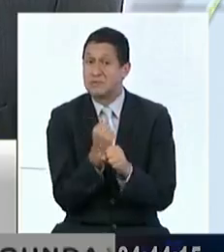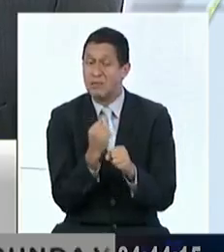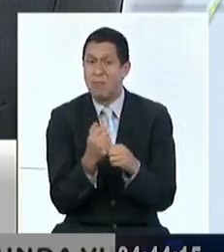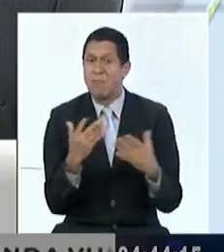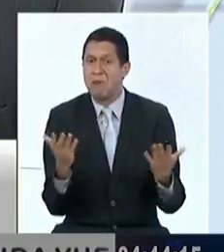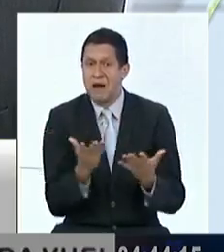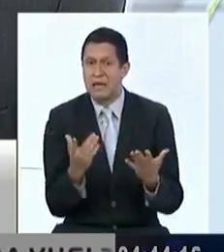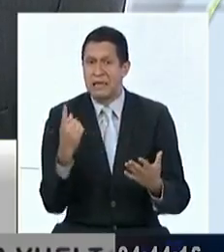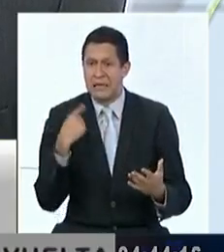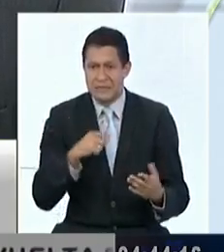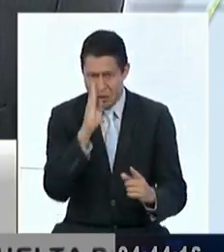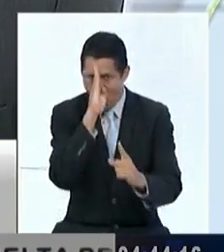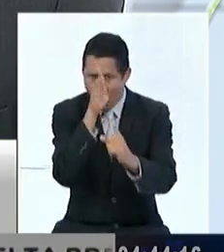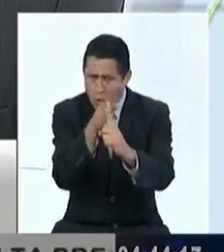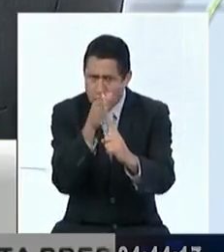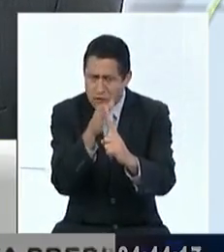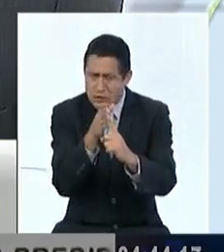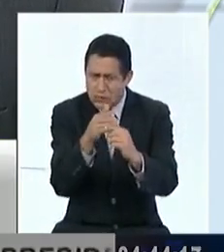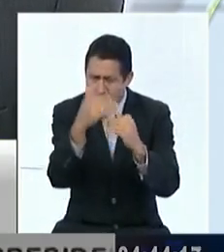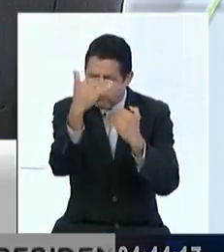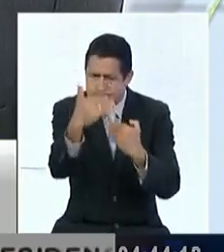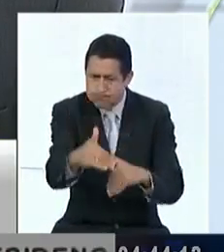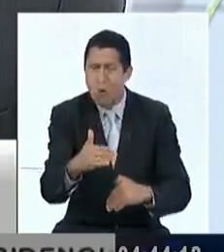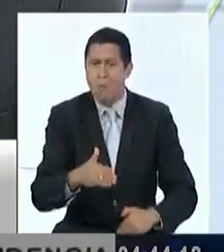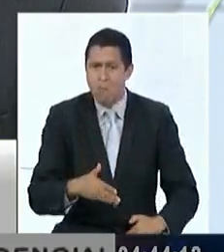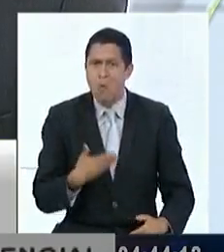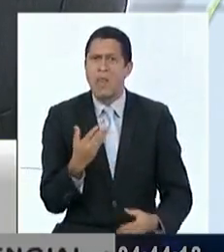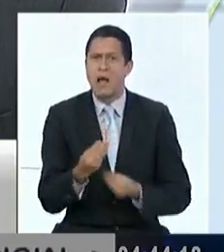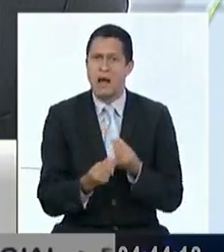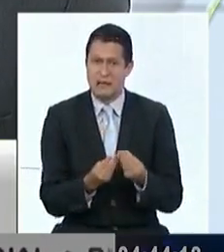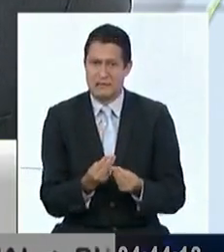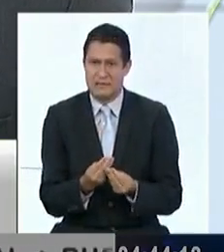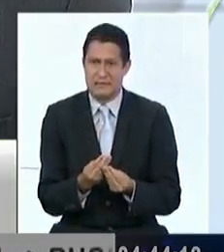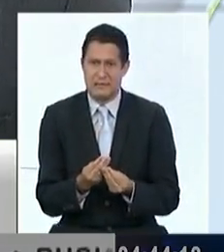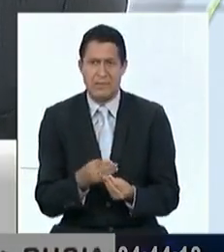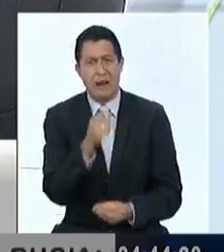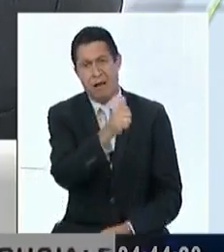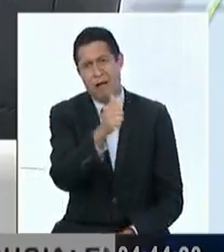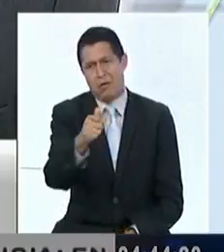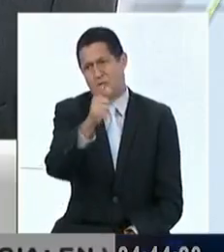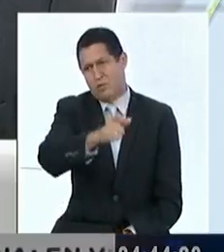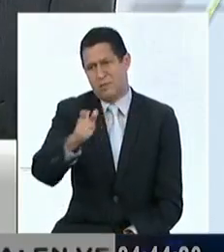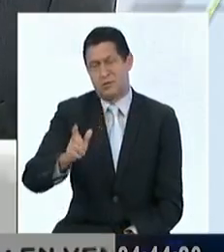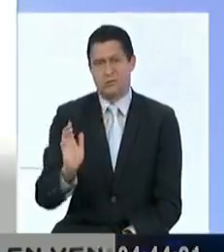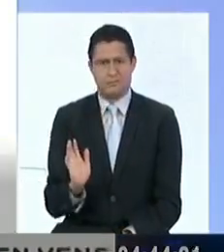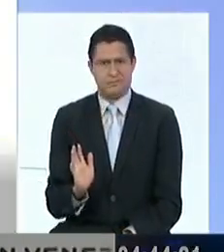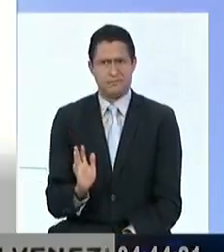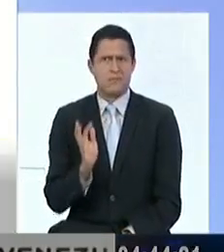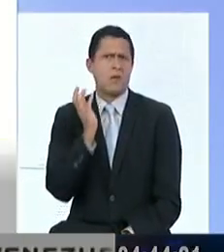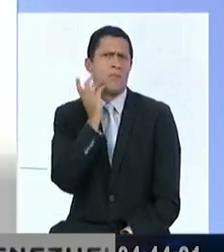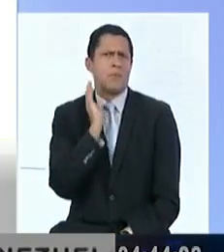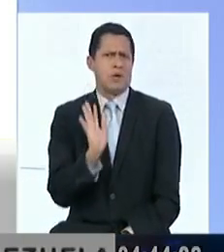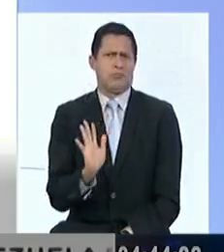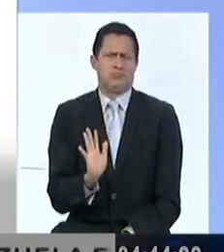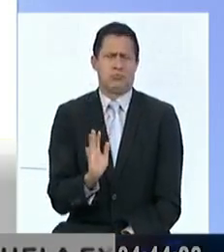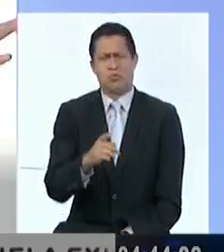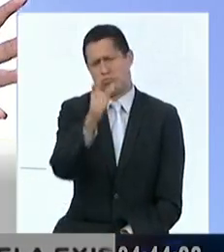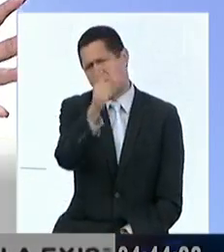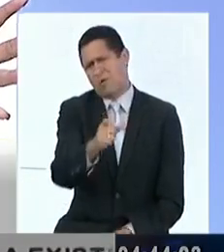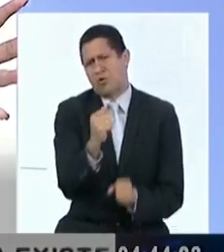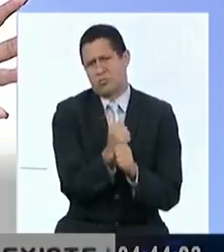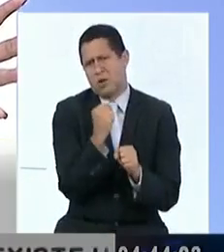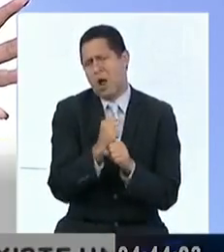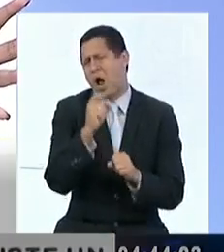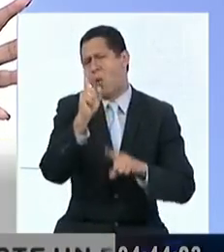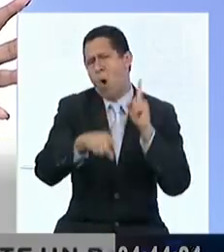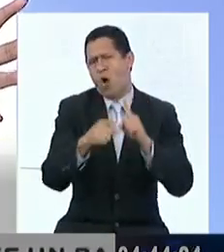colocar metas y objetivos que puedan ser realizables para cada una de las personas qué sucede cuando un trabajador o varios